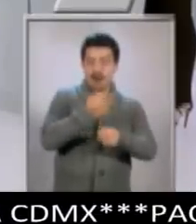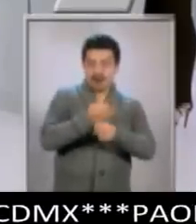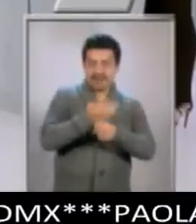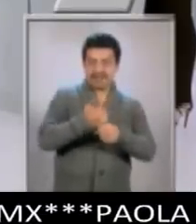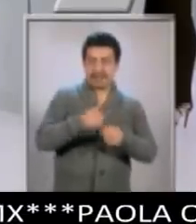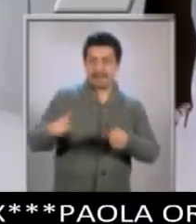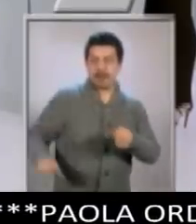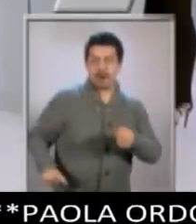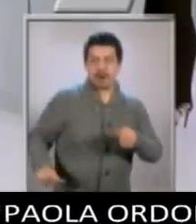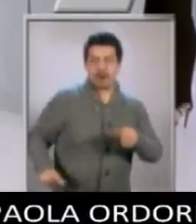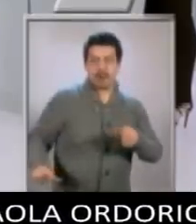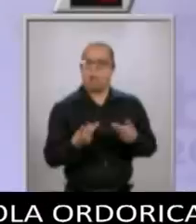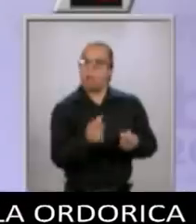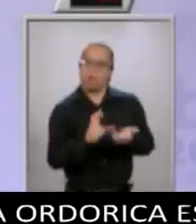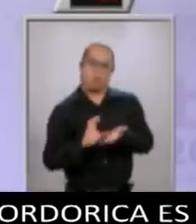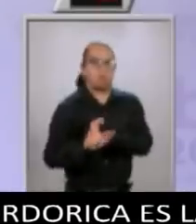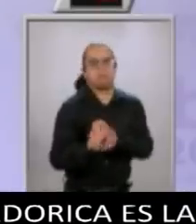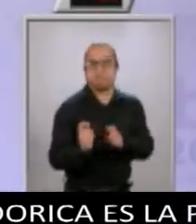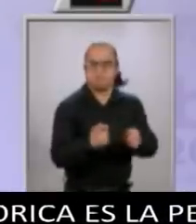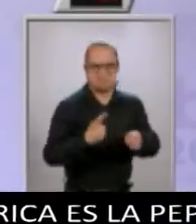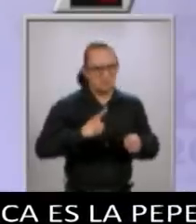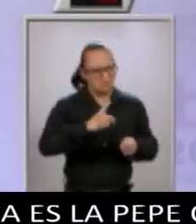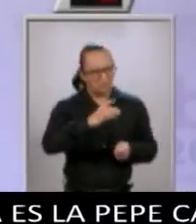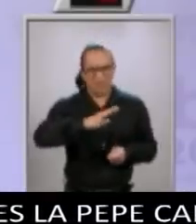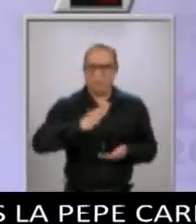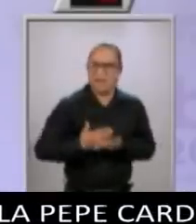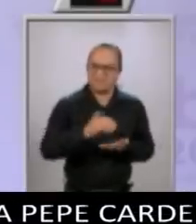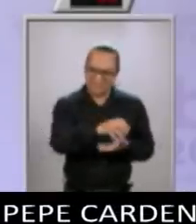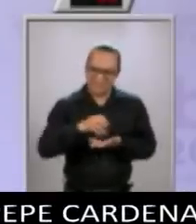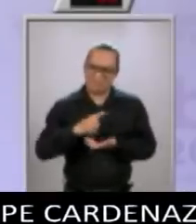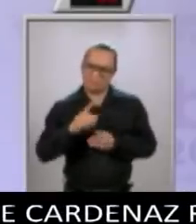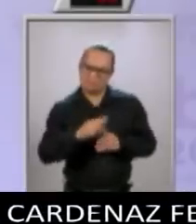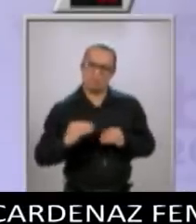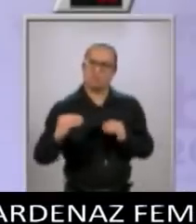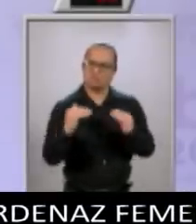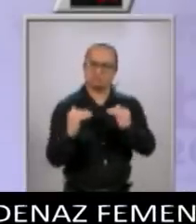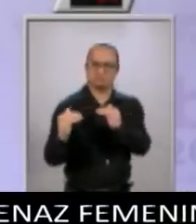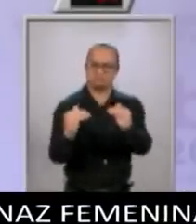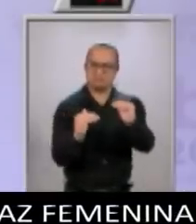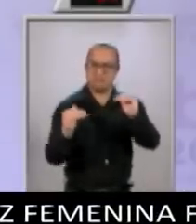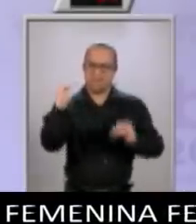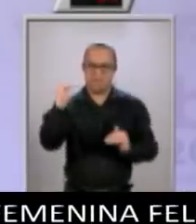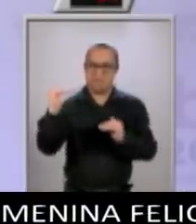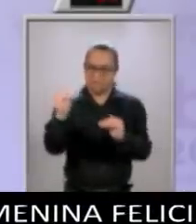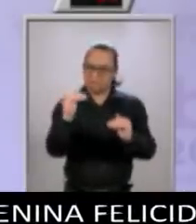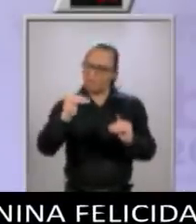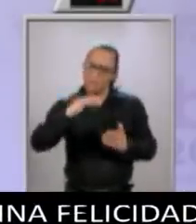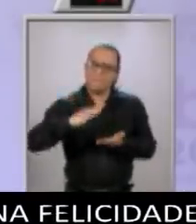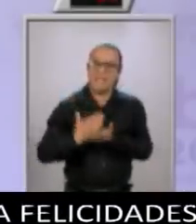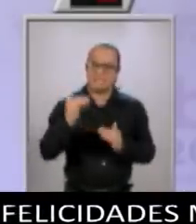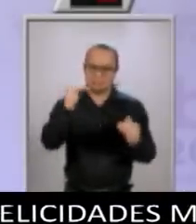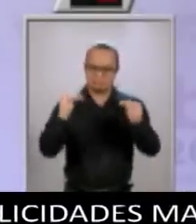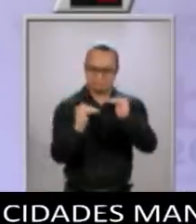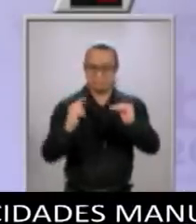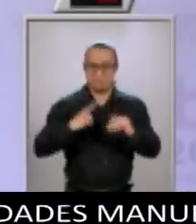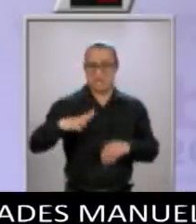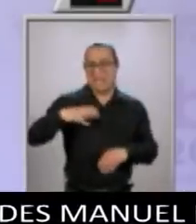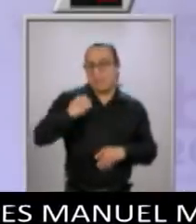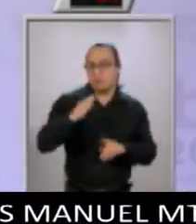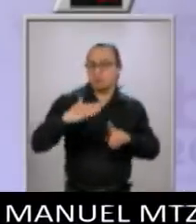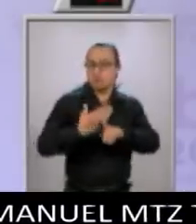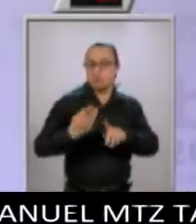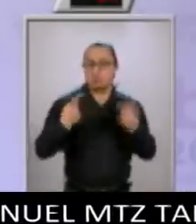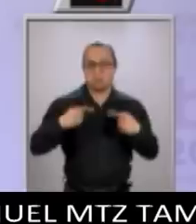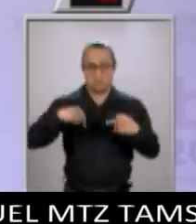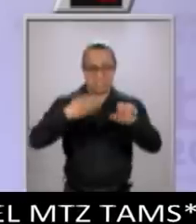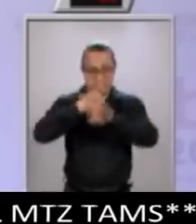su página de propuestas, no tiene una sola propuesta en materia de cultura y recreación. Para alguien que estuvo